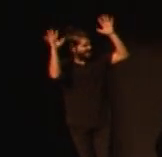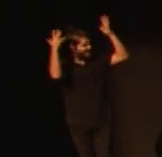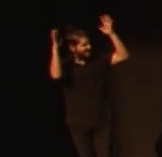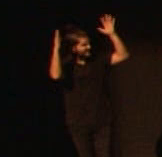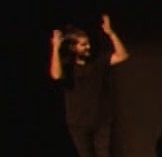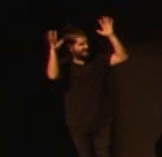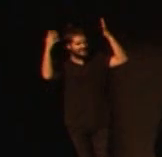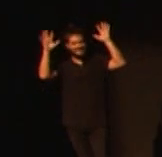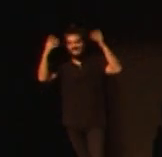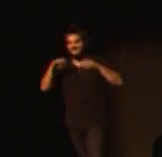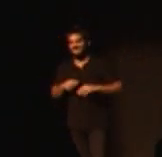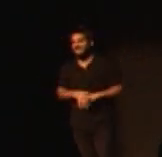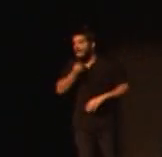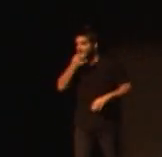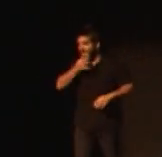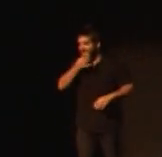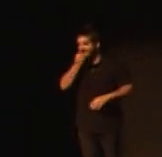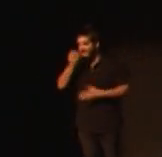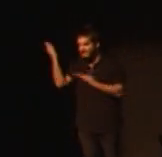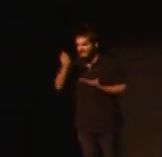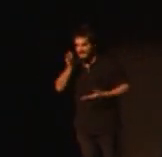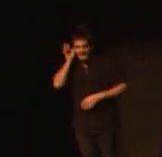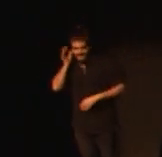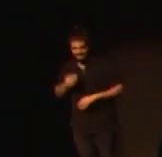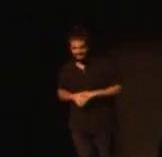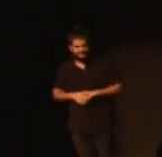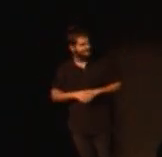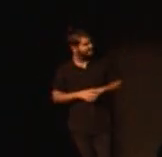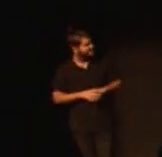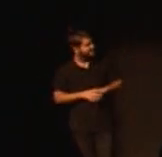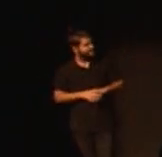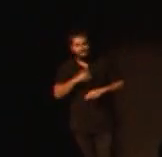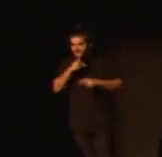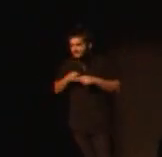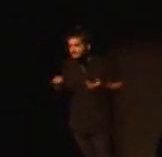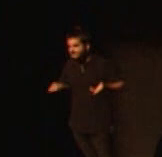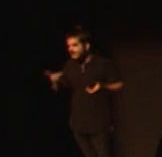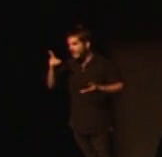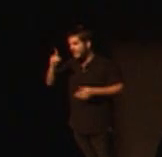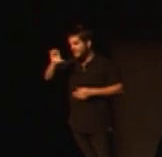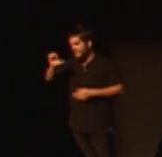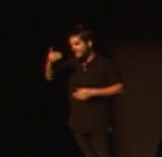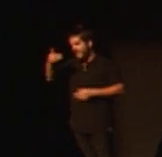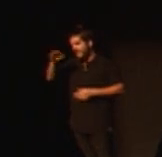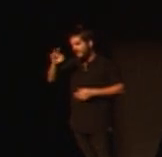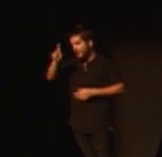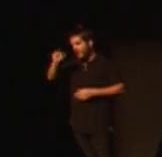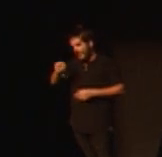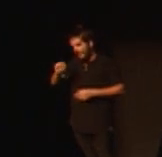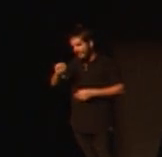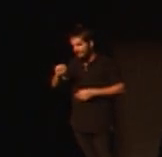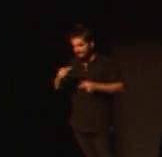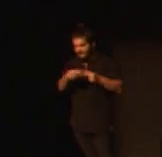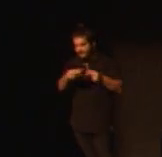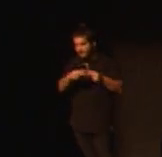¿Qué tal? Buenas tardes, bienvenida. ¿Qué tal? Buenas tardes. Hola. ¿Cómo te llamas? Débora. Débora, te veo ahí con el billete dorado, ¿eh? Sí,